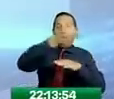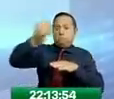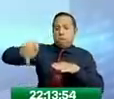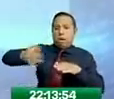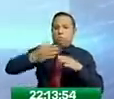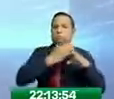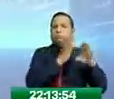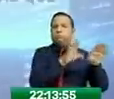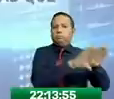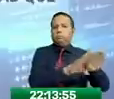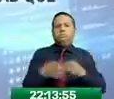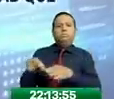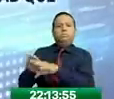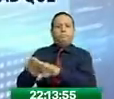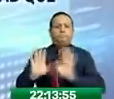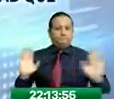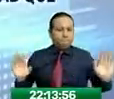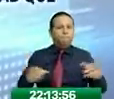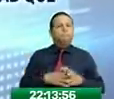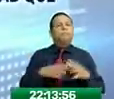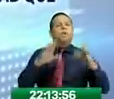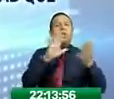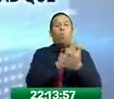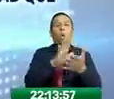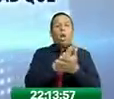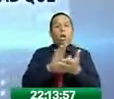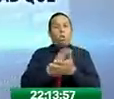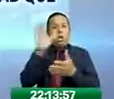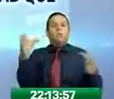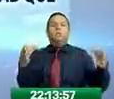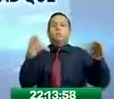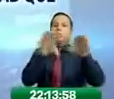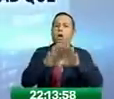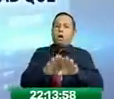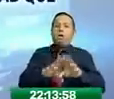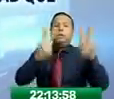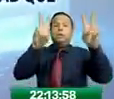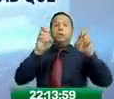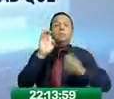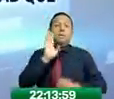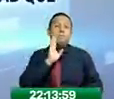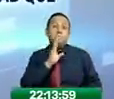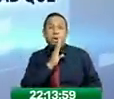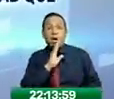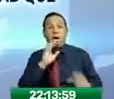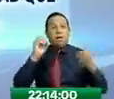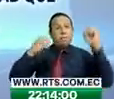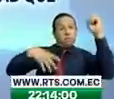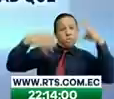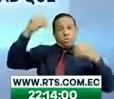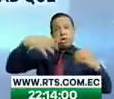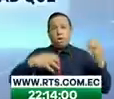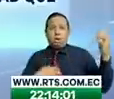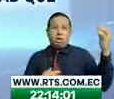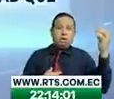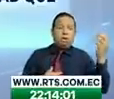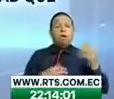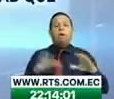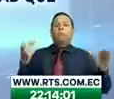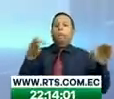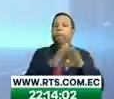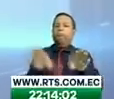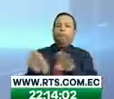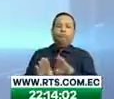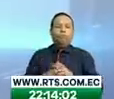clases presenciales de los diferentes niveles educativos, prohibido el funcionamiento de bares, discotecas, karaokes y toda actividad que no garantice el distanciamiento